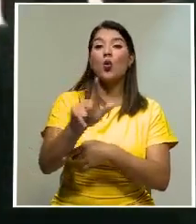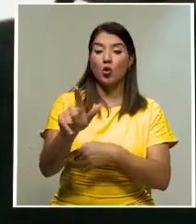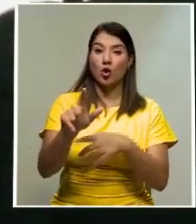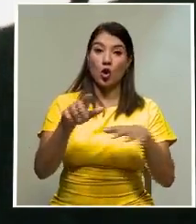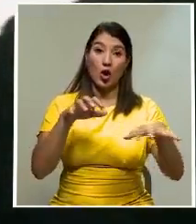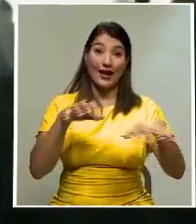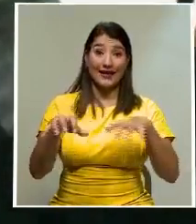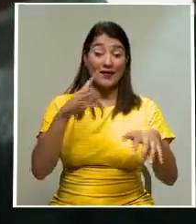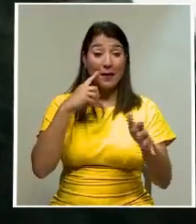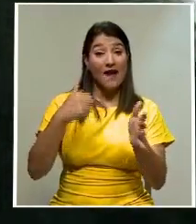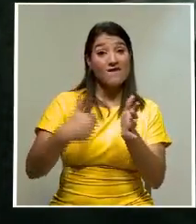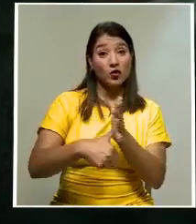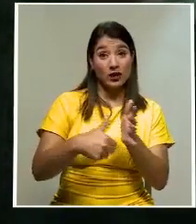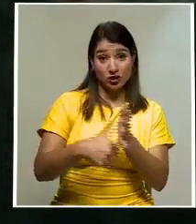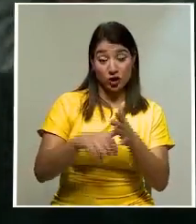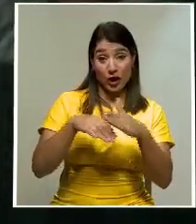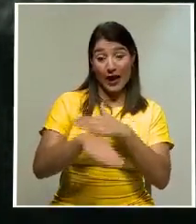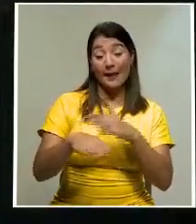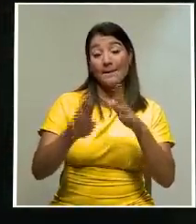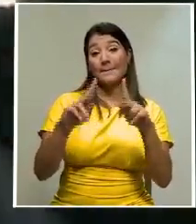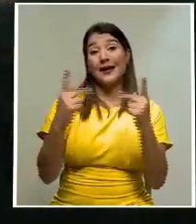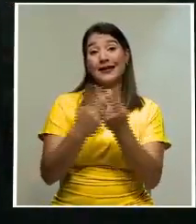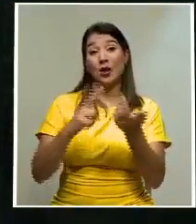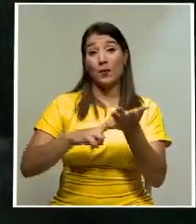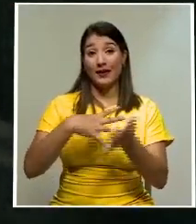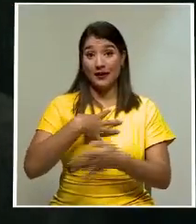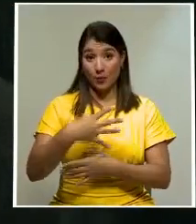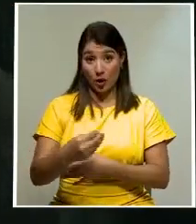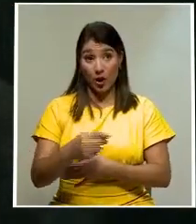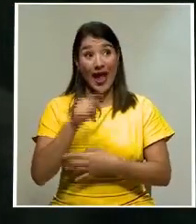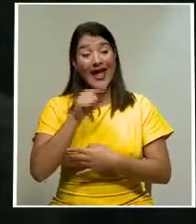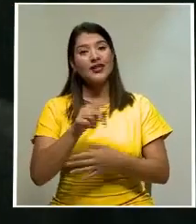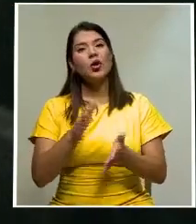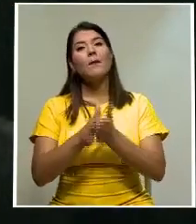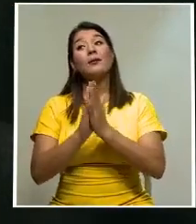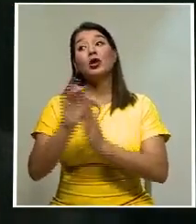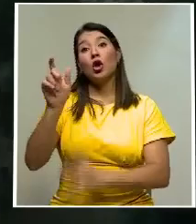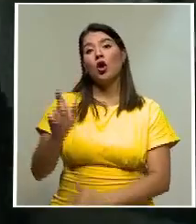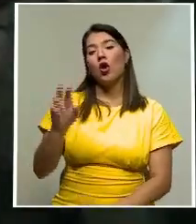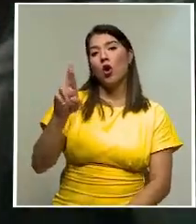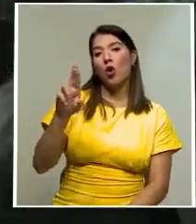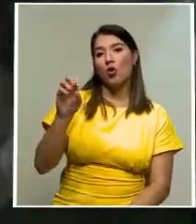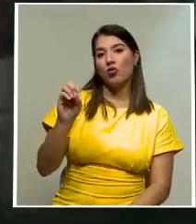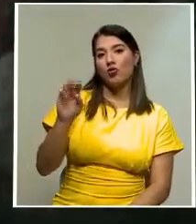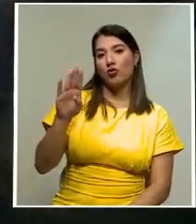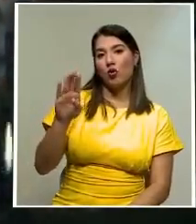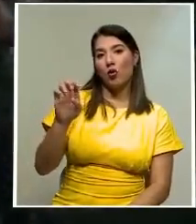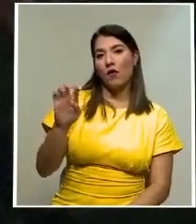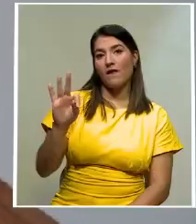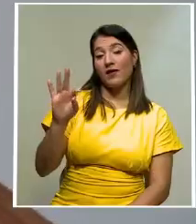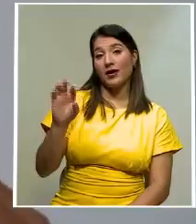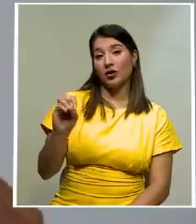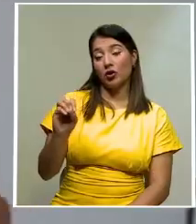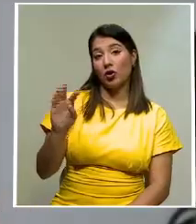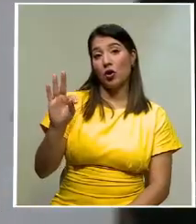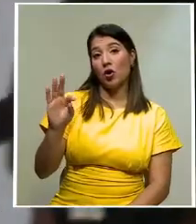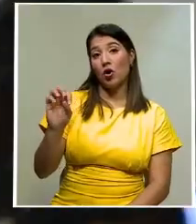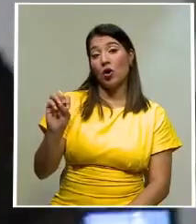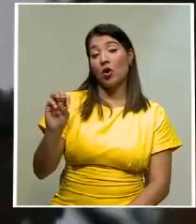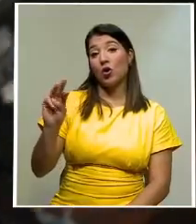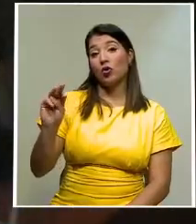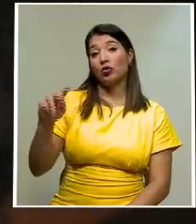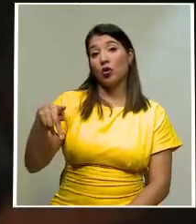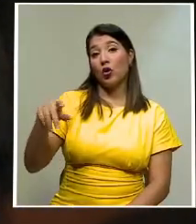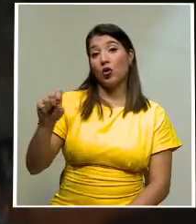Nacional. Esta fue la solicitud que hizo Roberto Thompson tras el aumento en los contagios de COVID-19 y el colapso de los